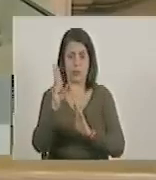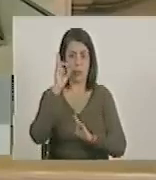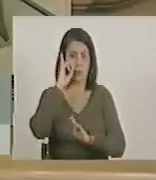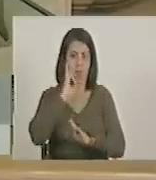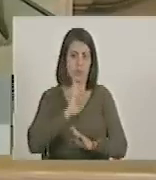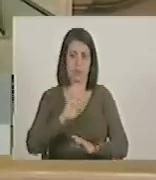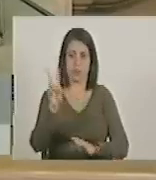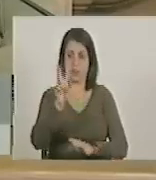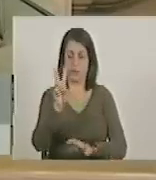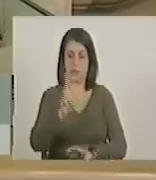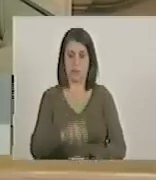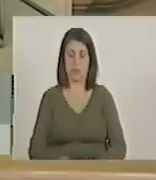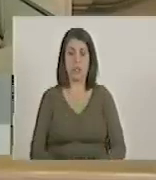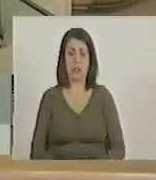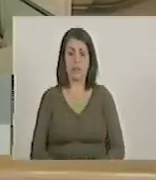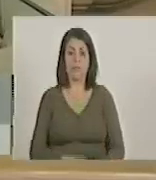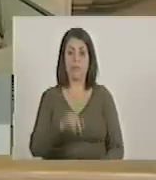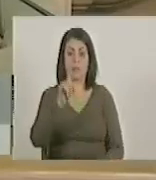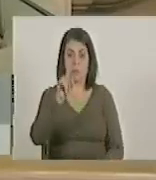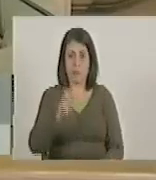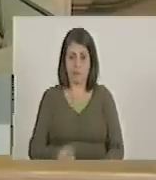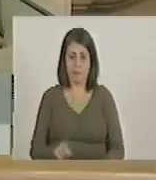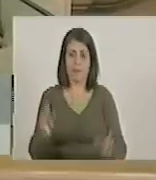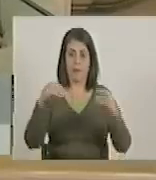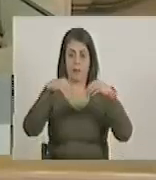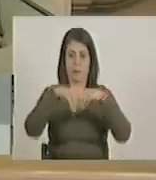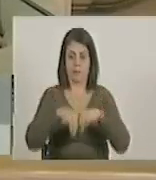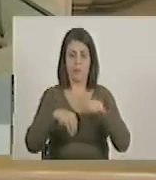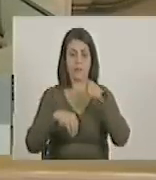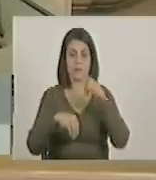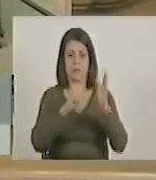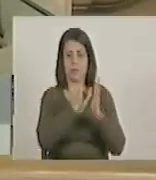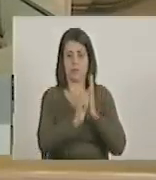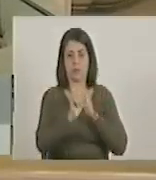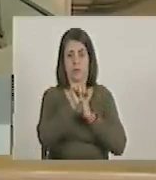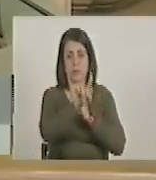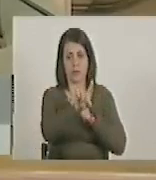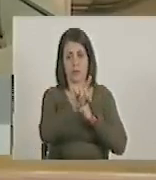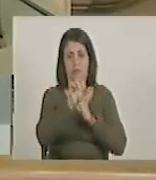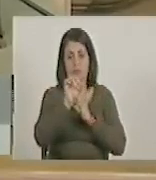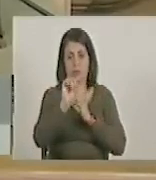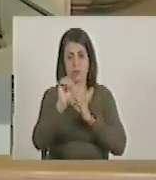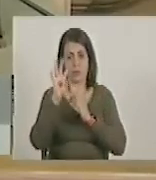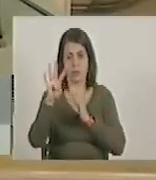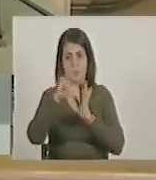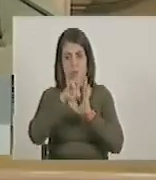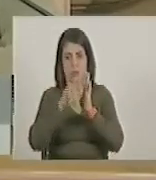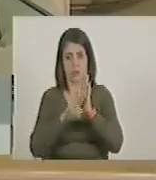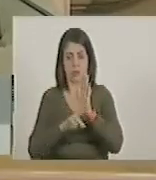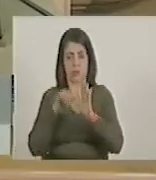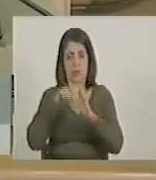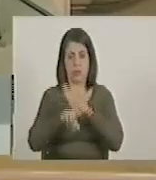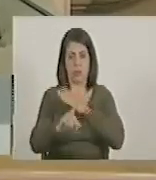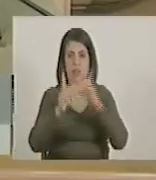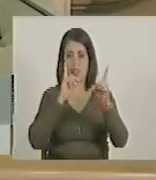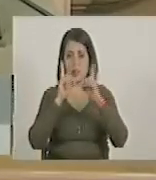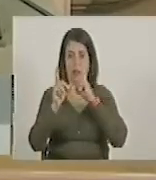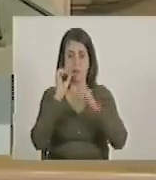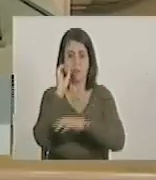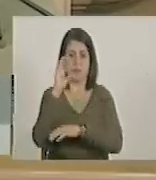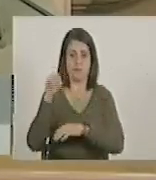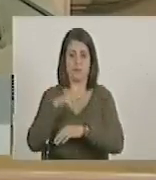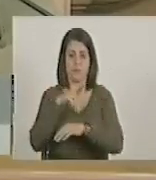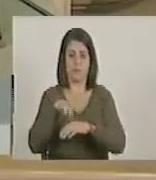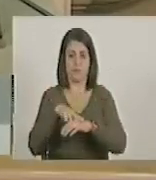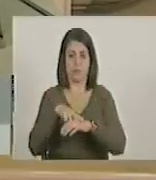la República Bolivariana de Venezuela, en concordancia con el artículo 104 del Reglamento Interior y de Debates de la